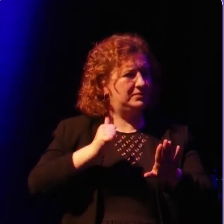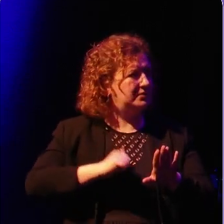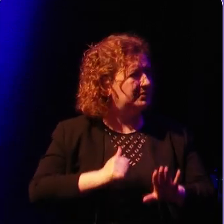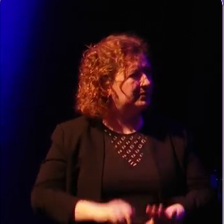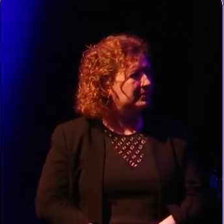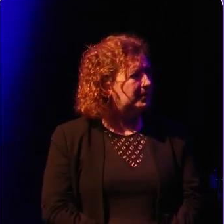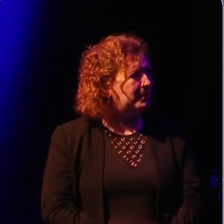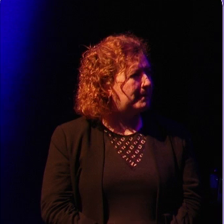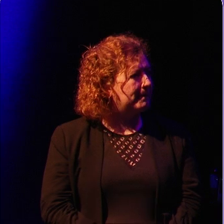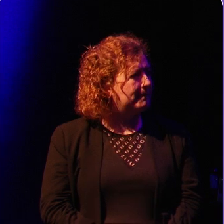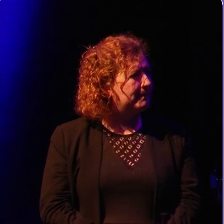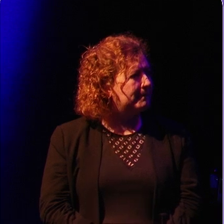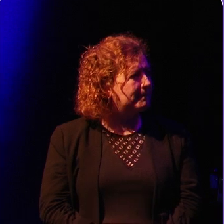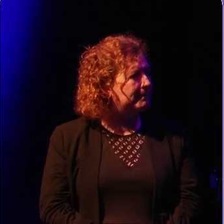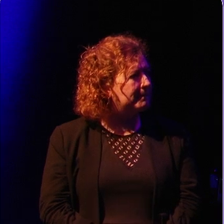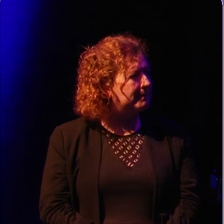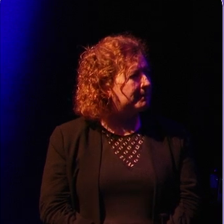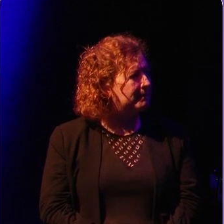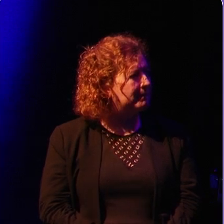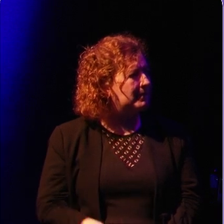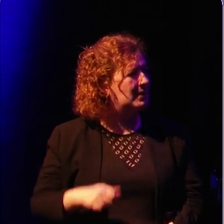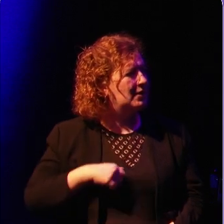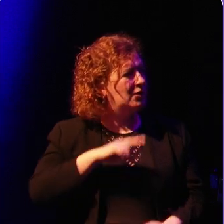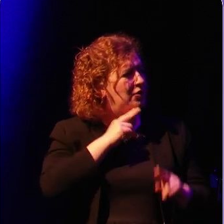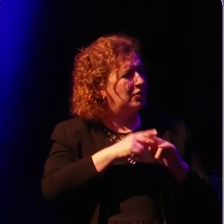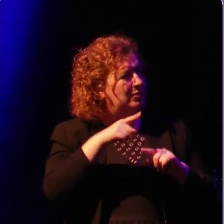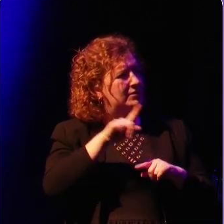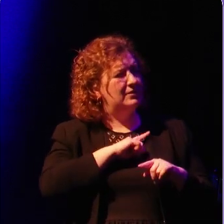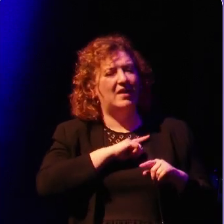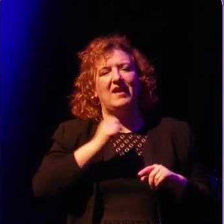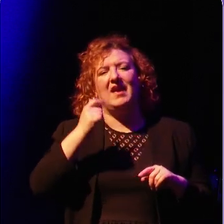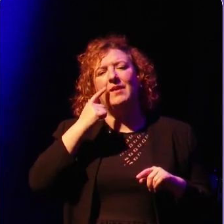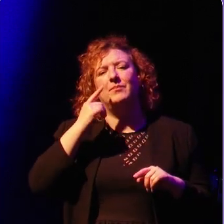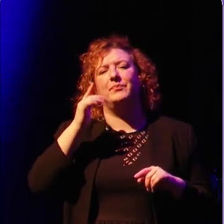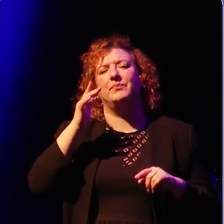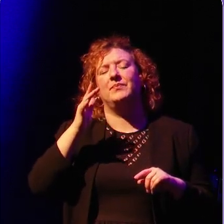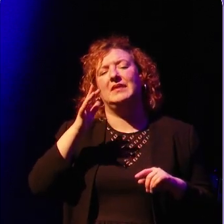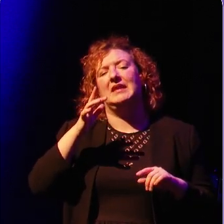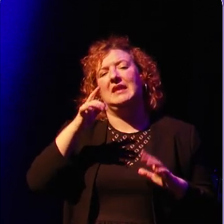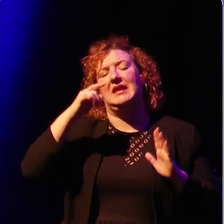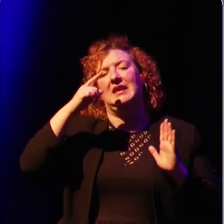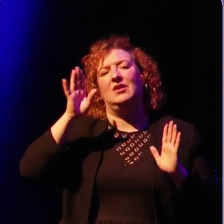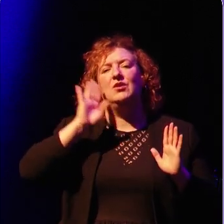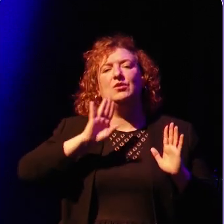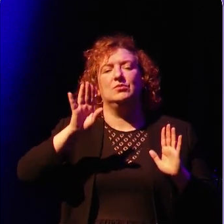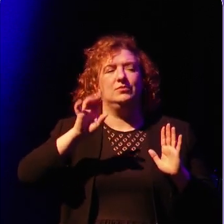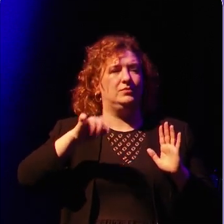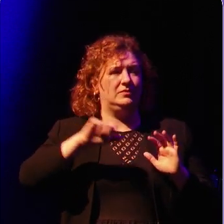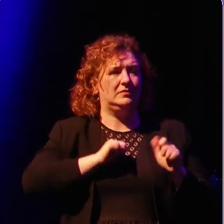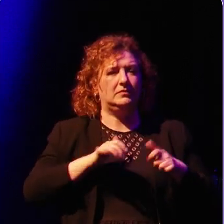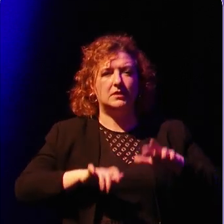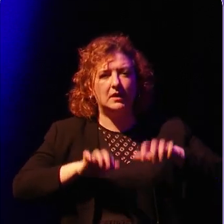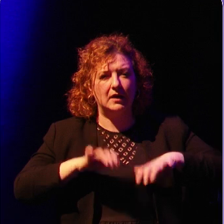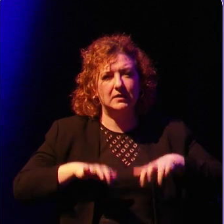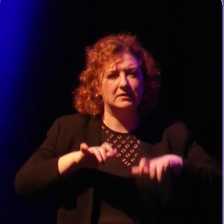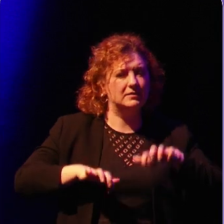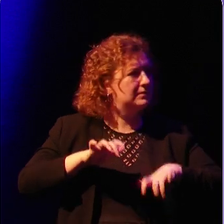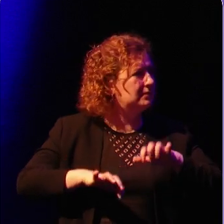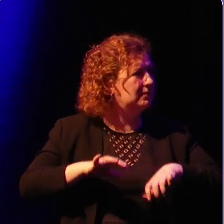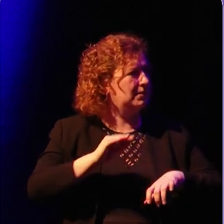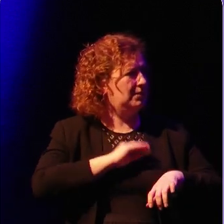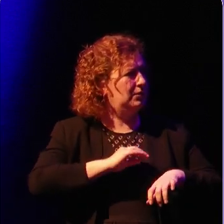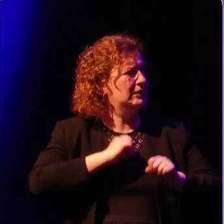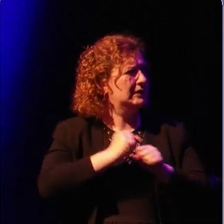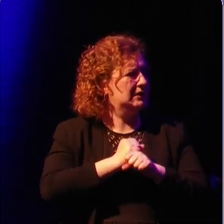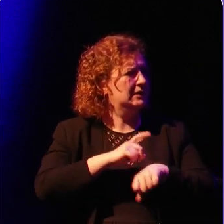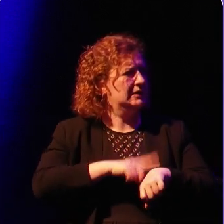los nombres de los creadores de esos deepfakes porque esto en realidad requiere muchísima computación y requiere